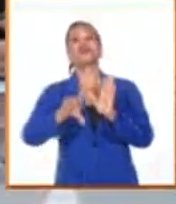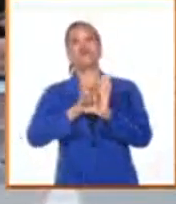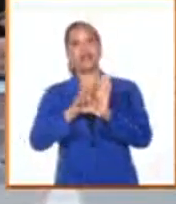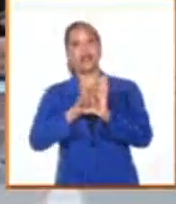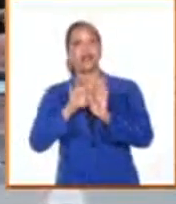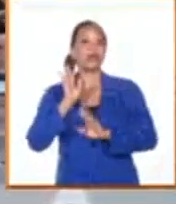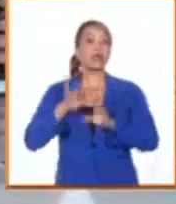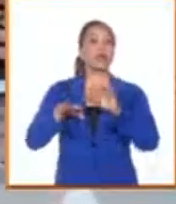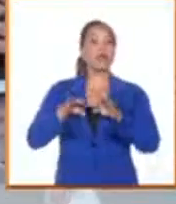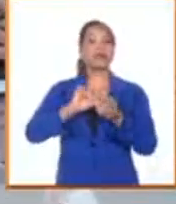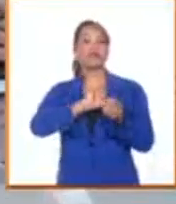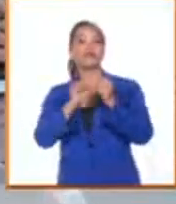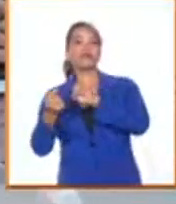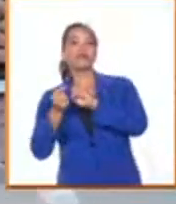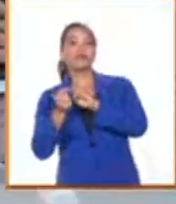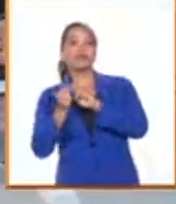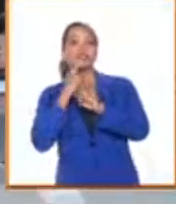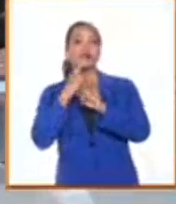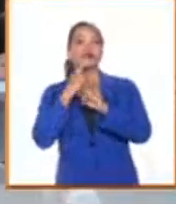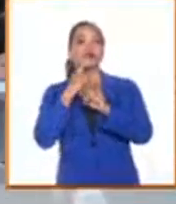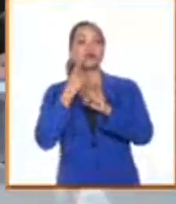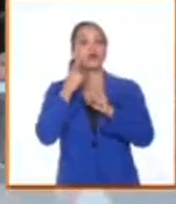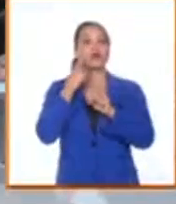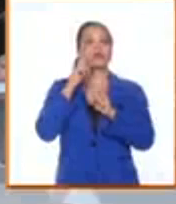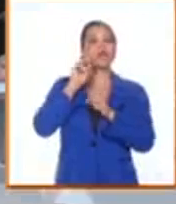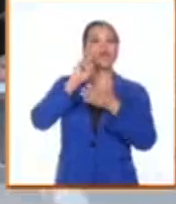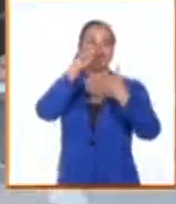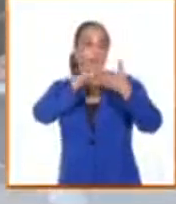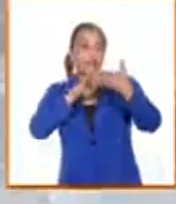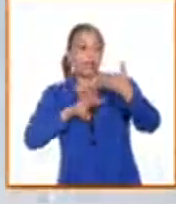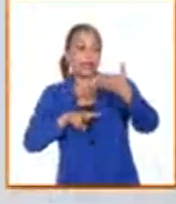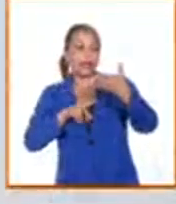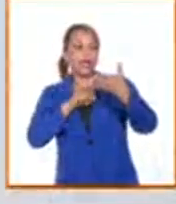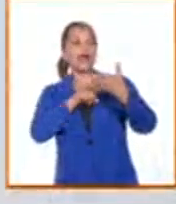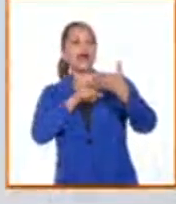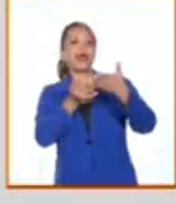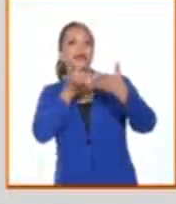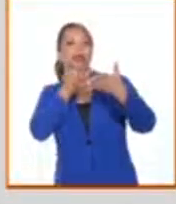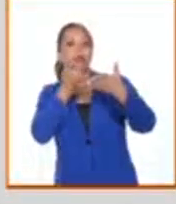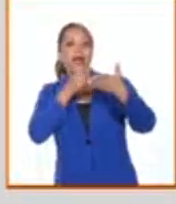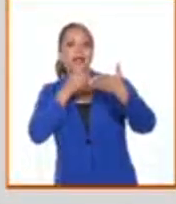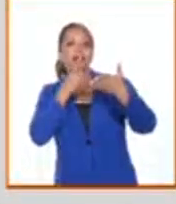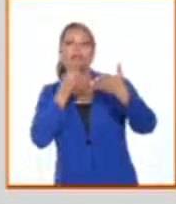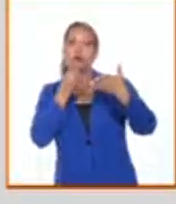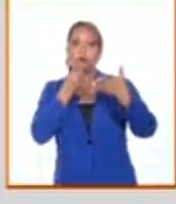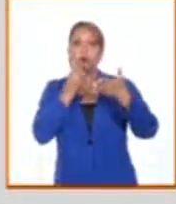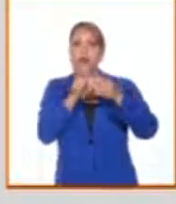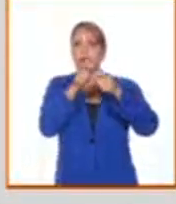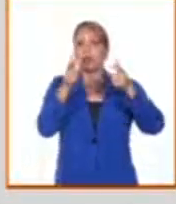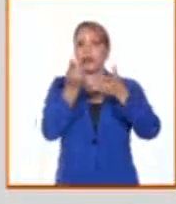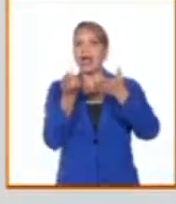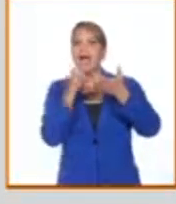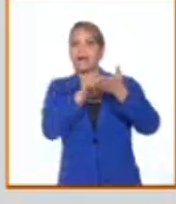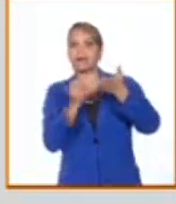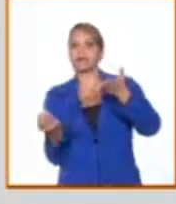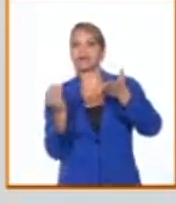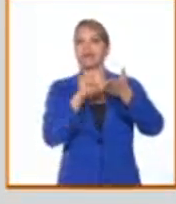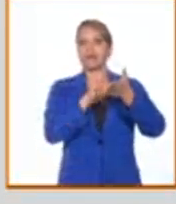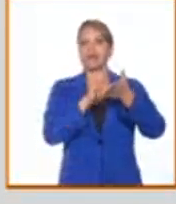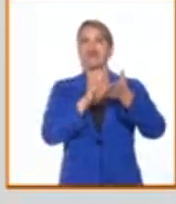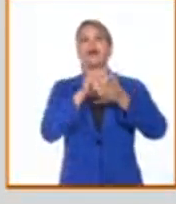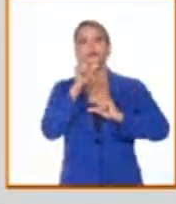la regulación con parches, como se le dice. Hoy, por ejemplo, a partir de la irrupción y la emergencia tan galopante de Internet, se